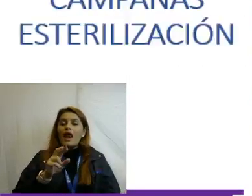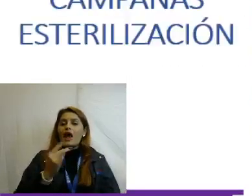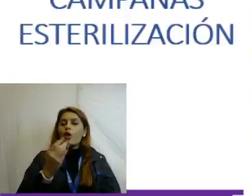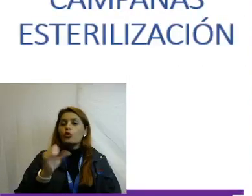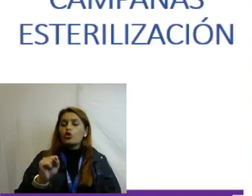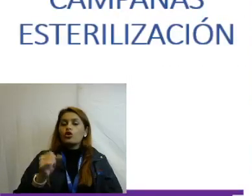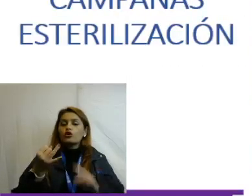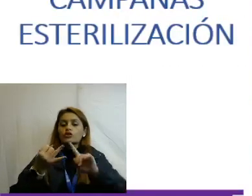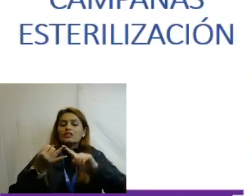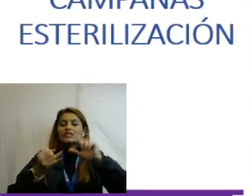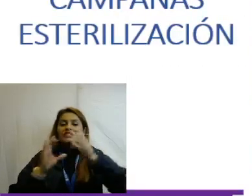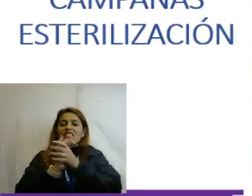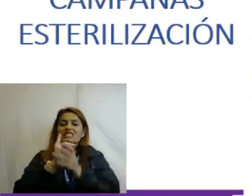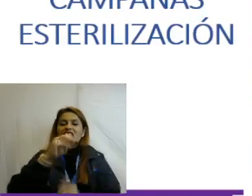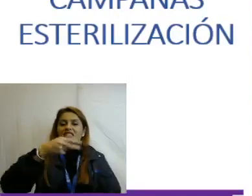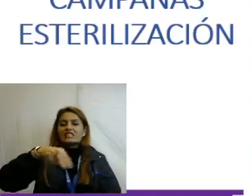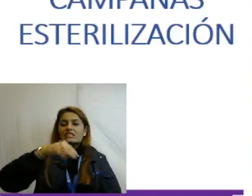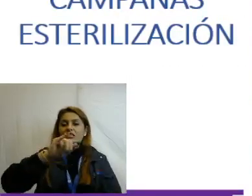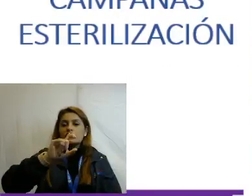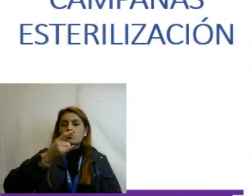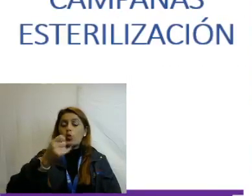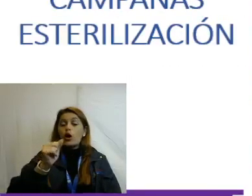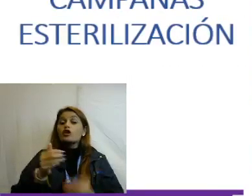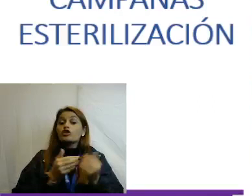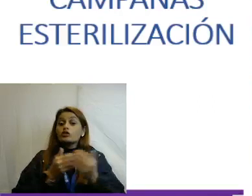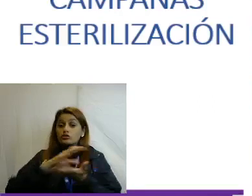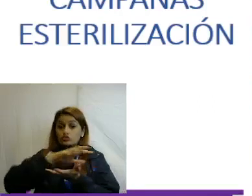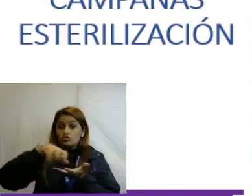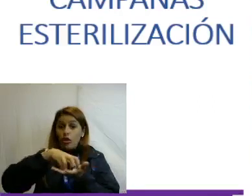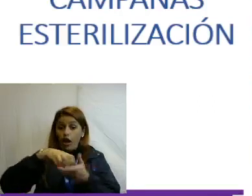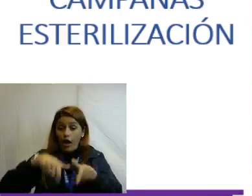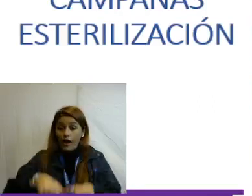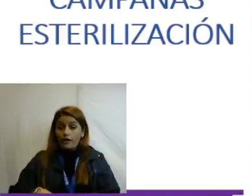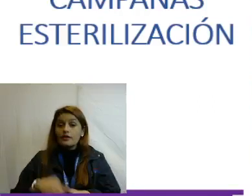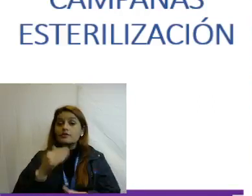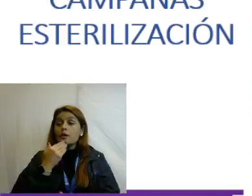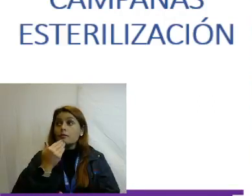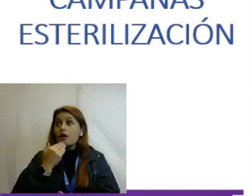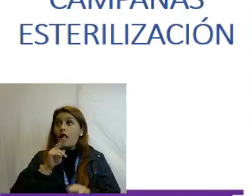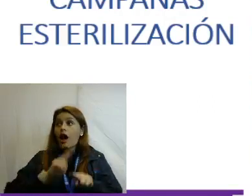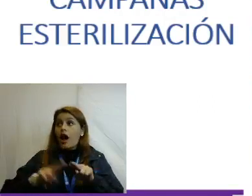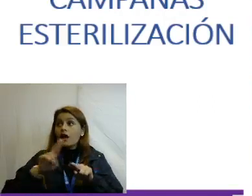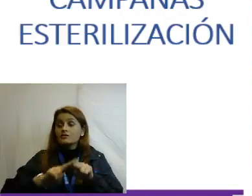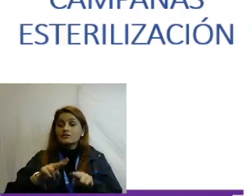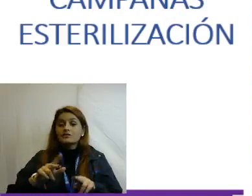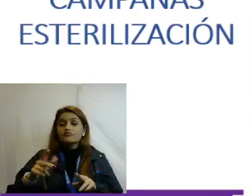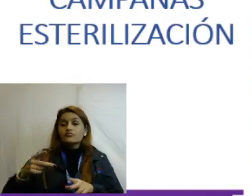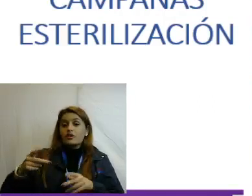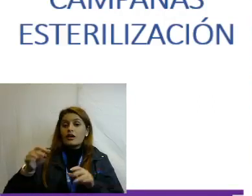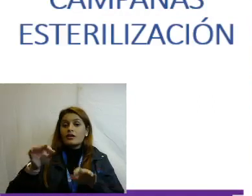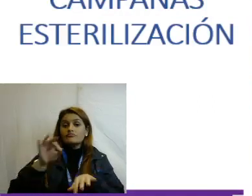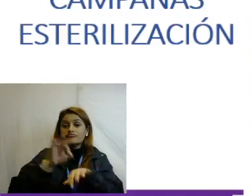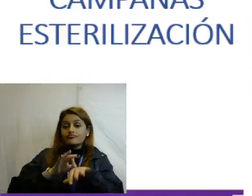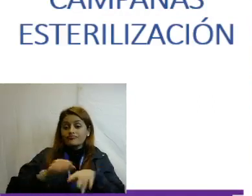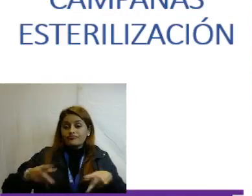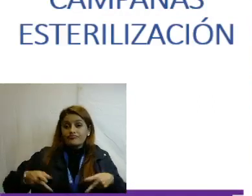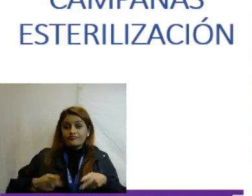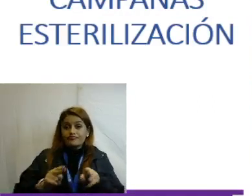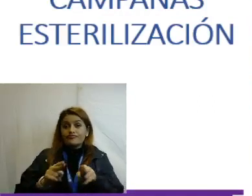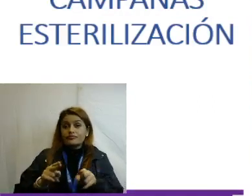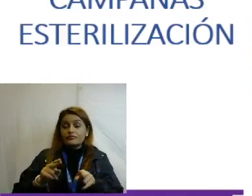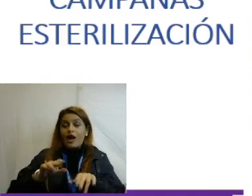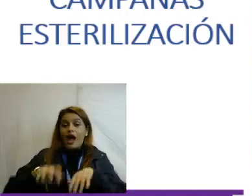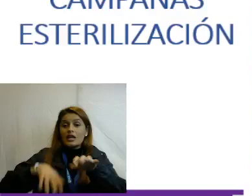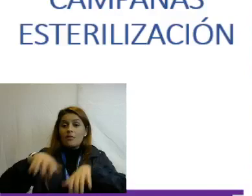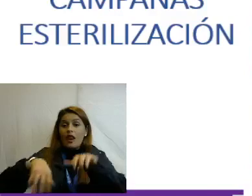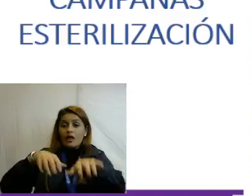Y acá el mapa presenta los sectores urbanos que ya se han ejecutado campañas de esterilización. Mencionar algunos: Pablo Lizama,